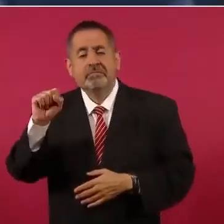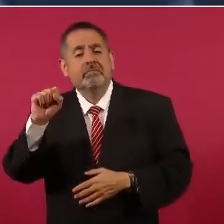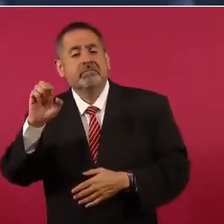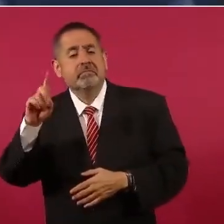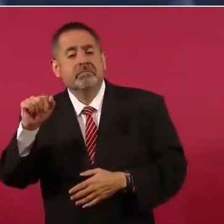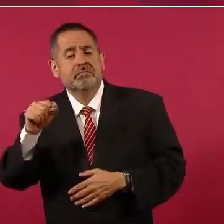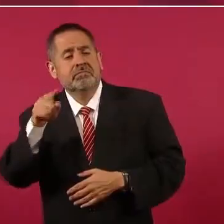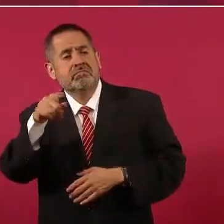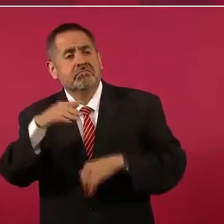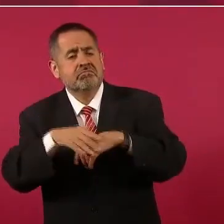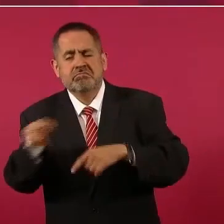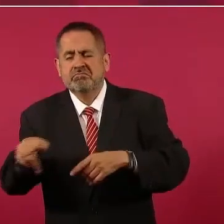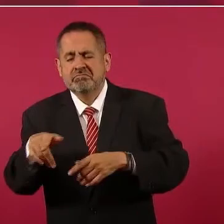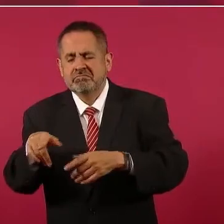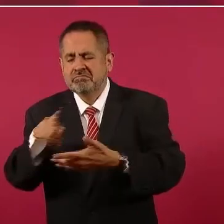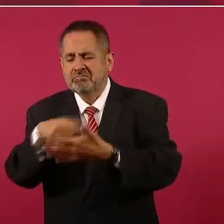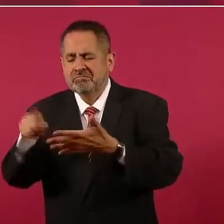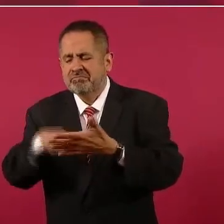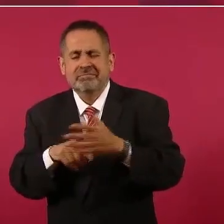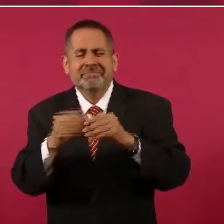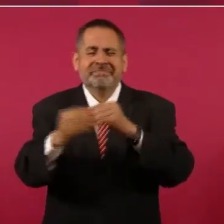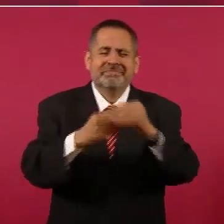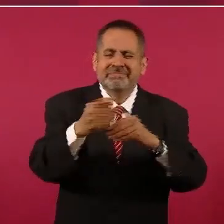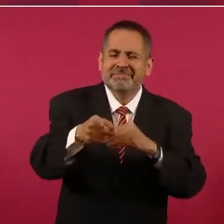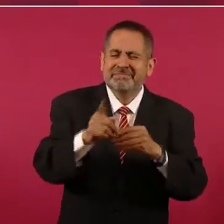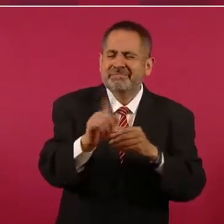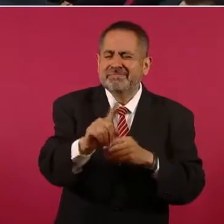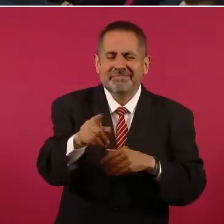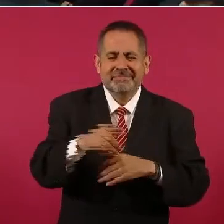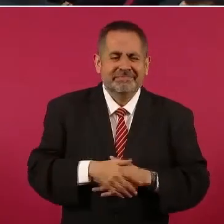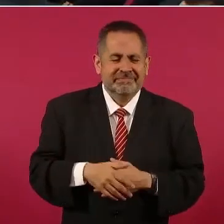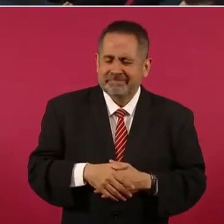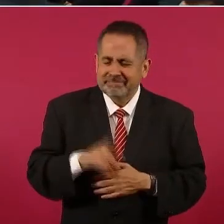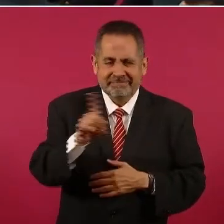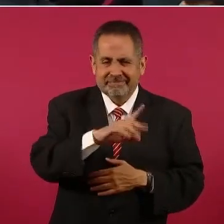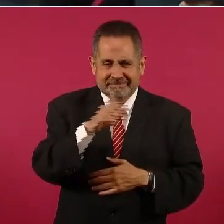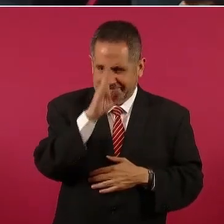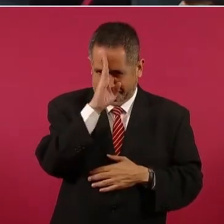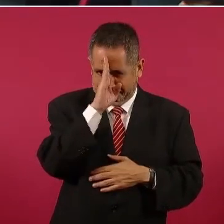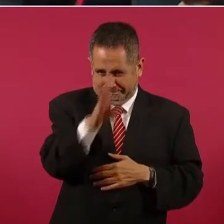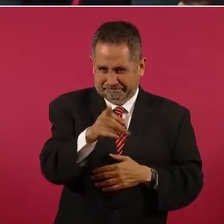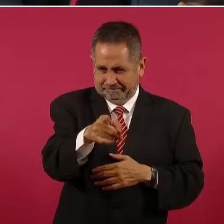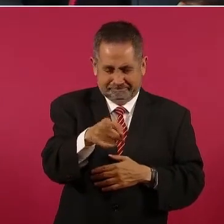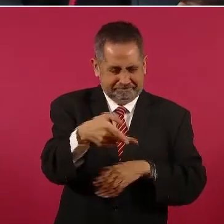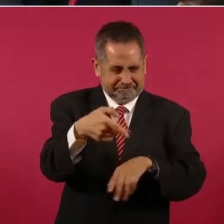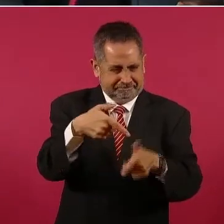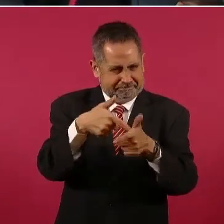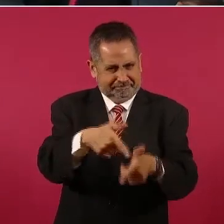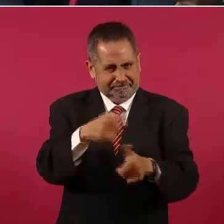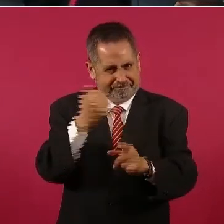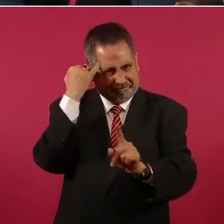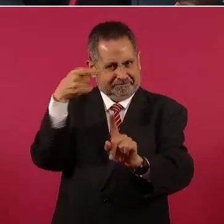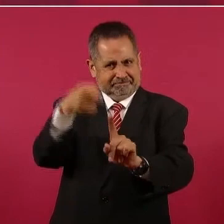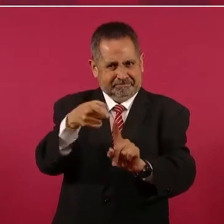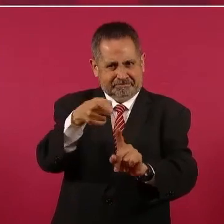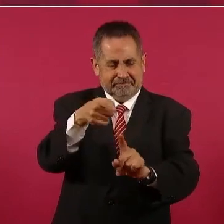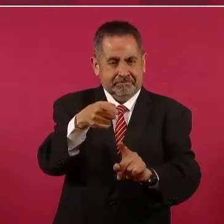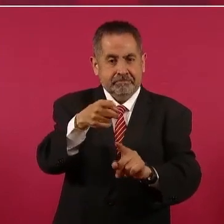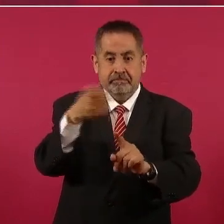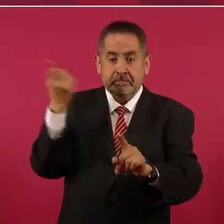pero no voy a polemizar contigo, porque tú traes un propósito. No, es una